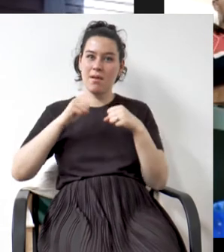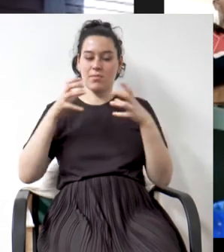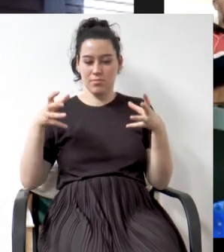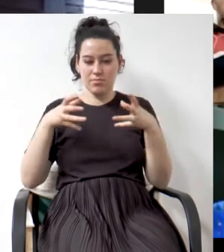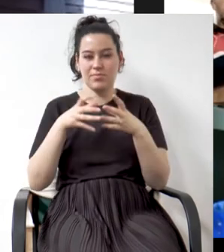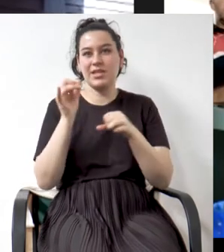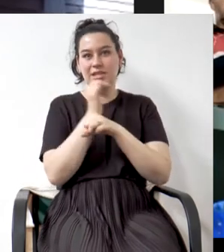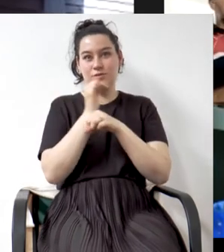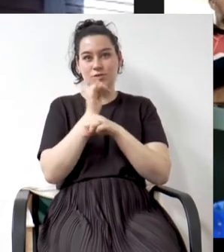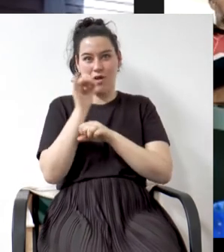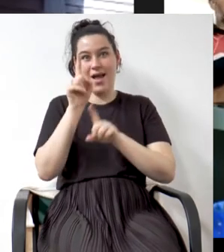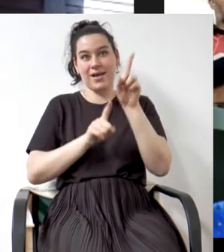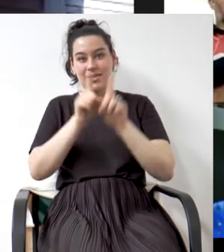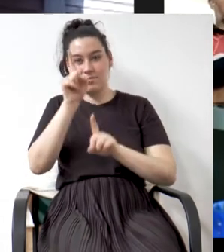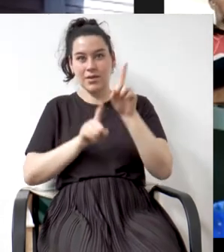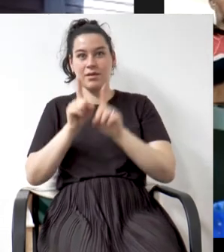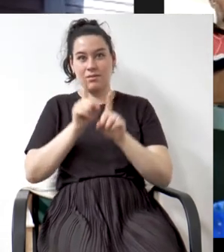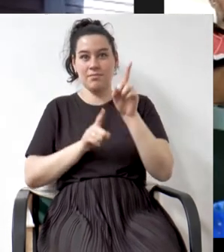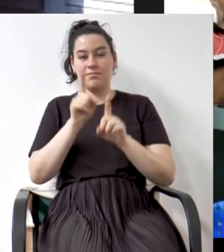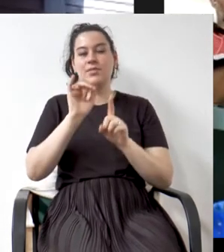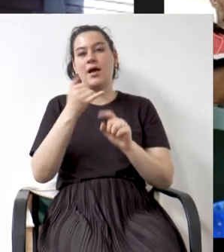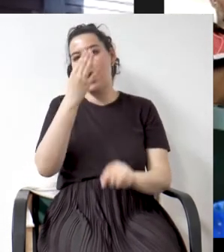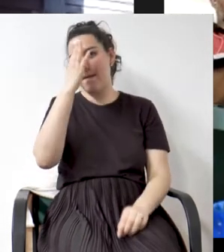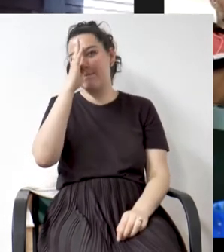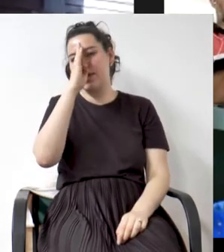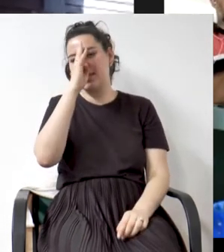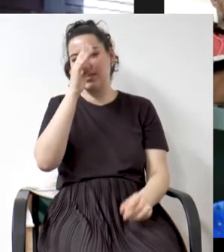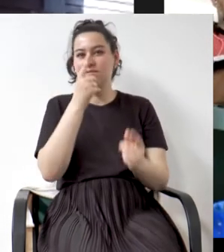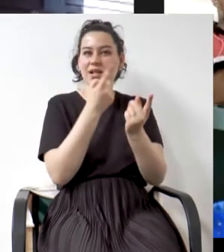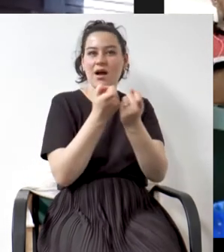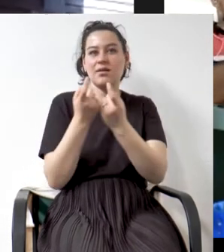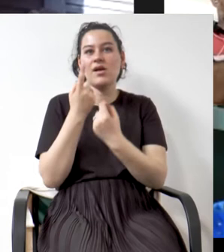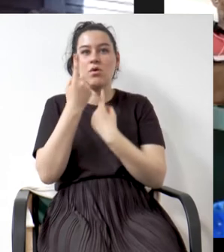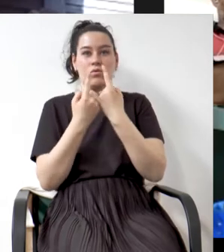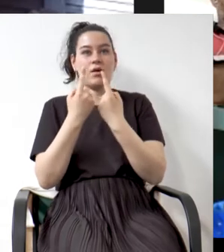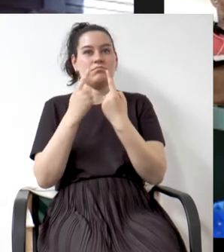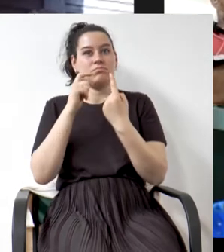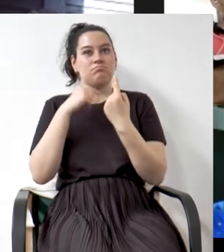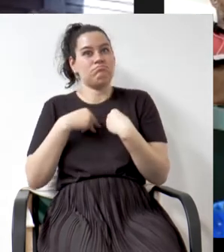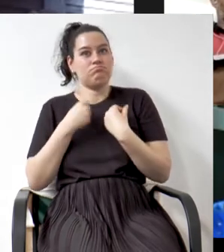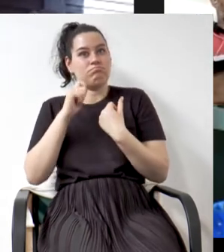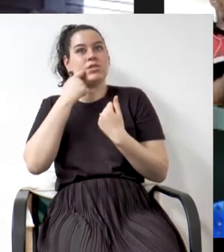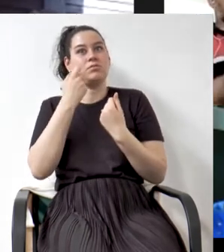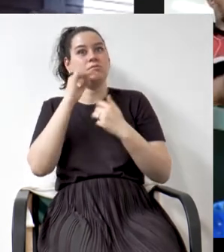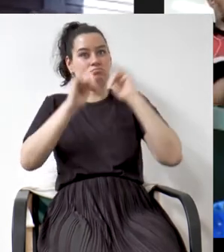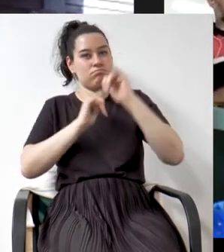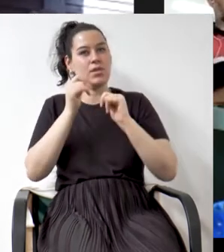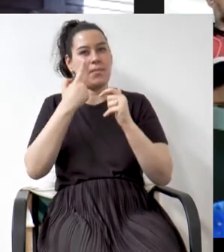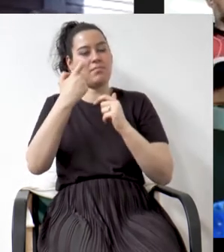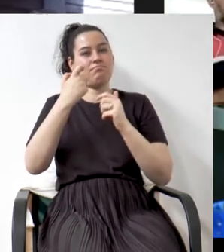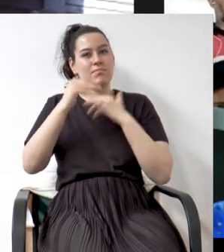de una institución académica y los aprendizajes o algunos elementos que siento que está bueno tener presentes en este